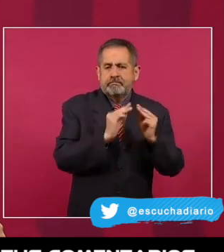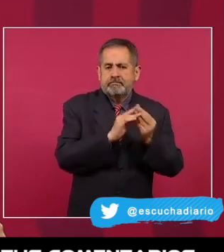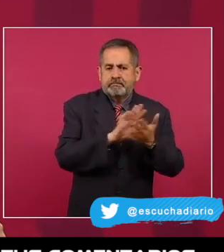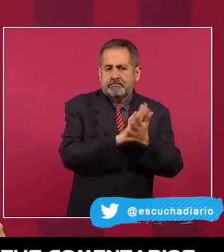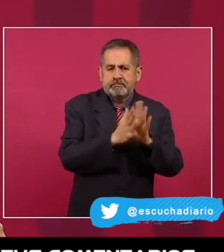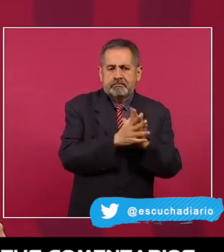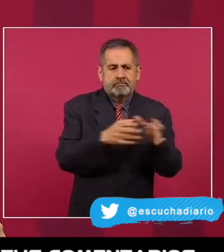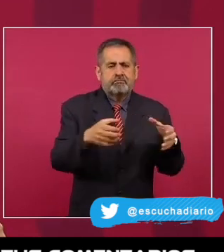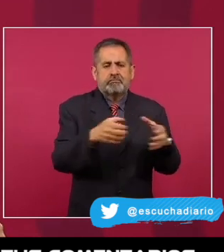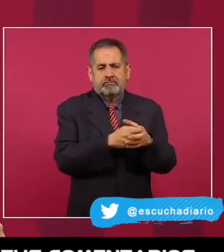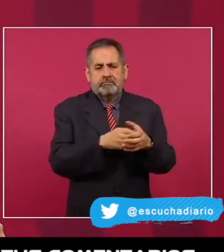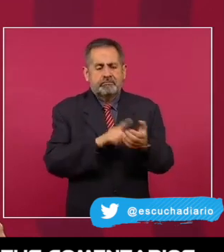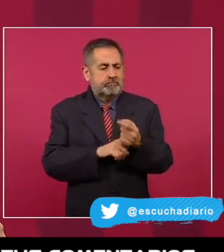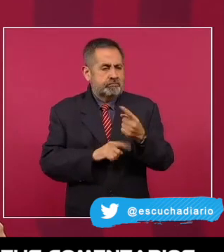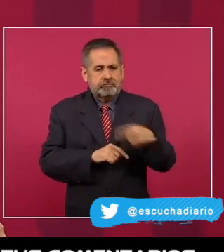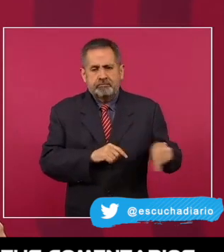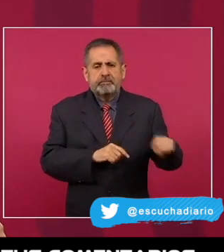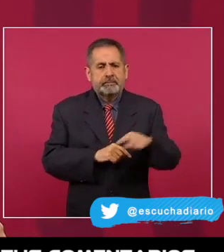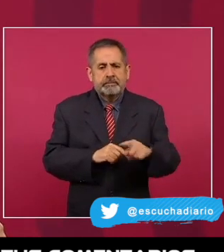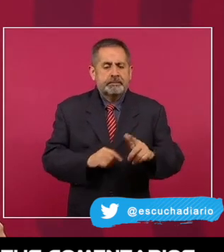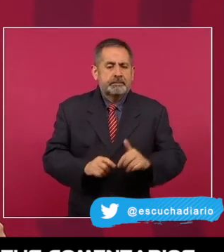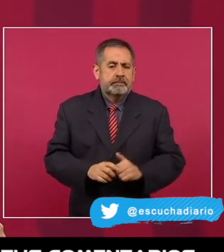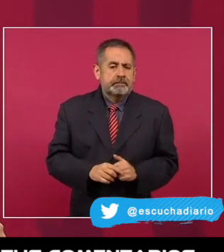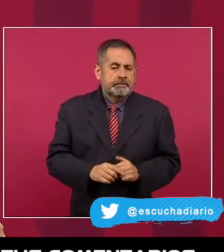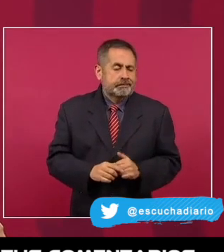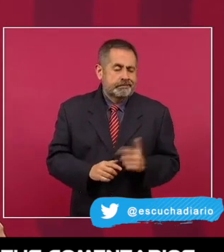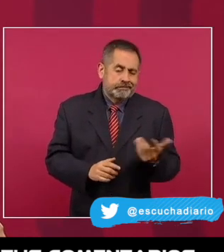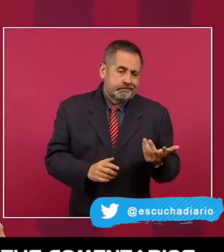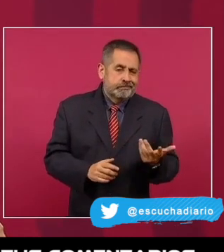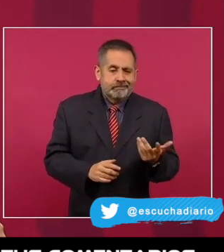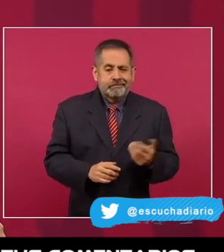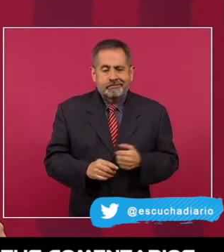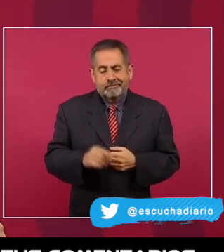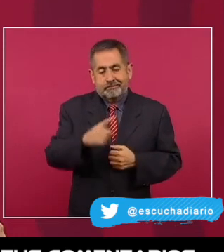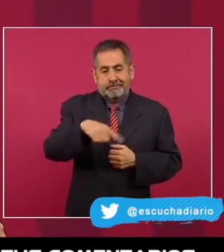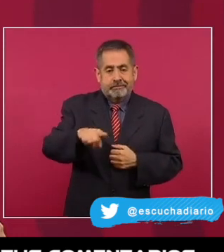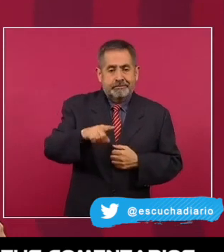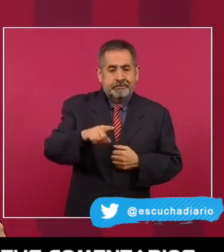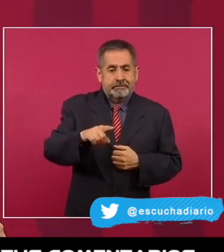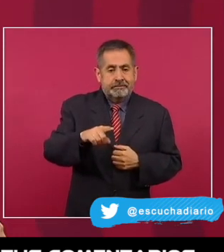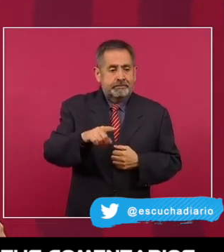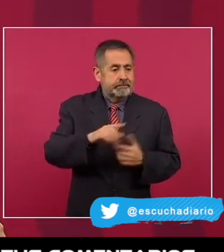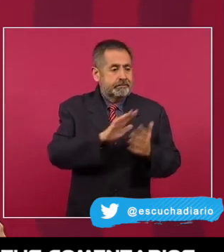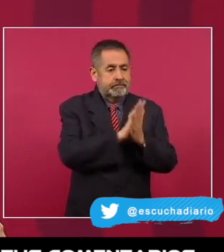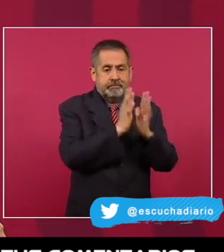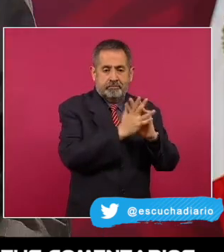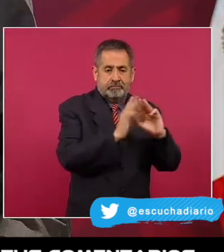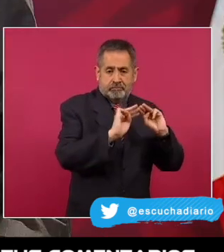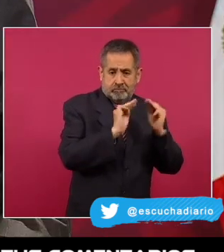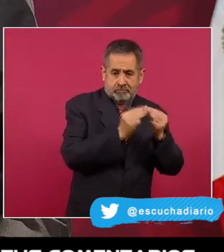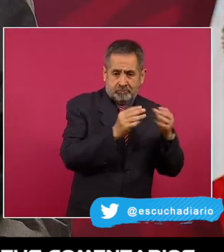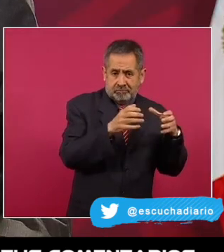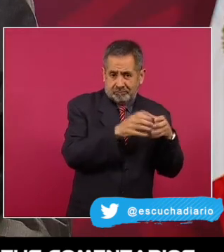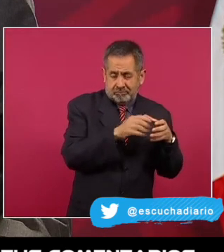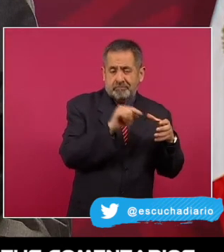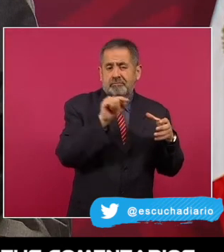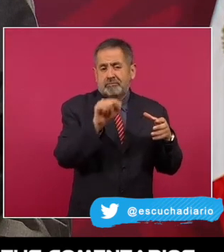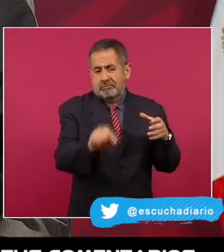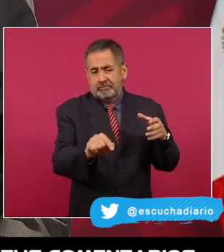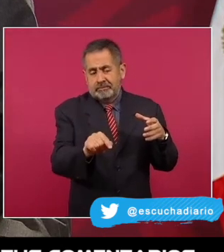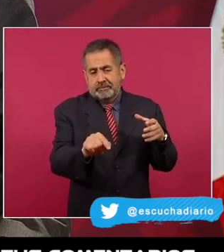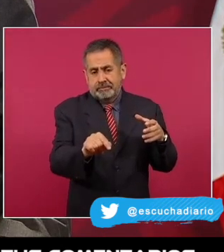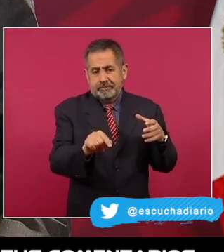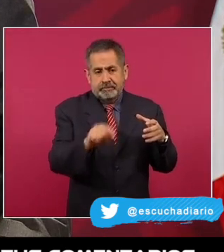revelación histórica. Menciona que tiene una carta escrita por Trump en la que reconoce por primera vez que los migrantes tienen que ir a Estados Unidos